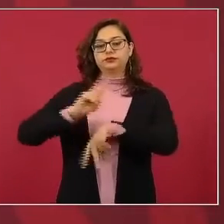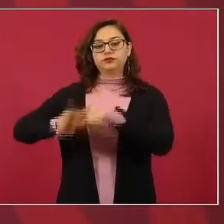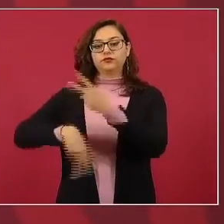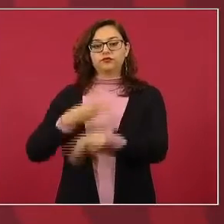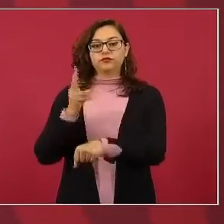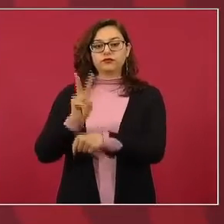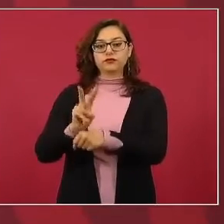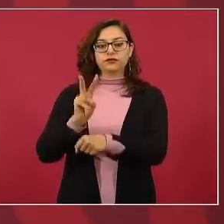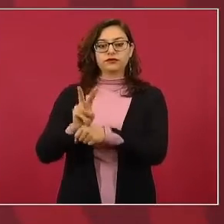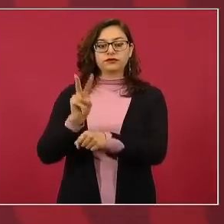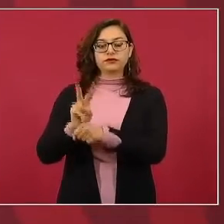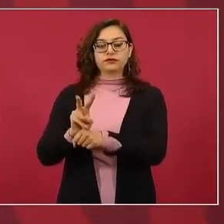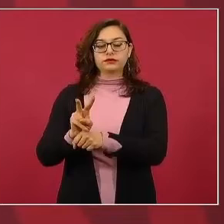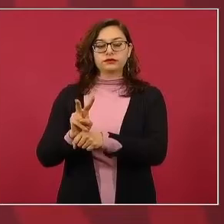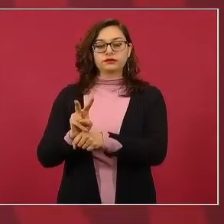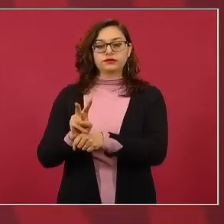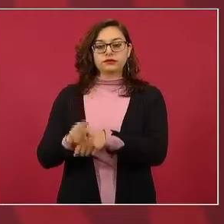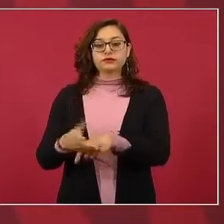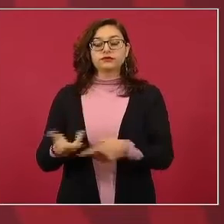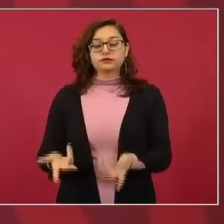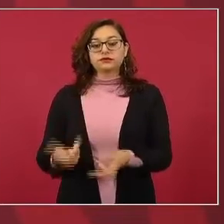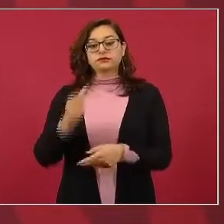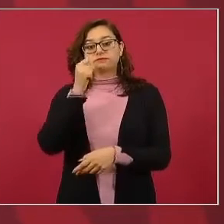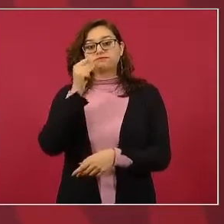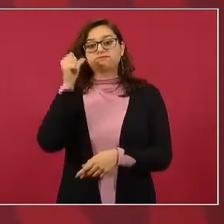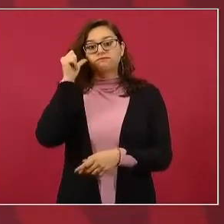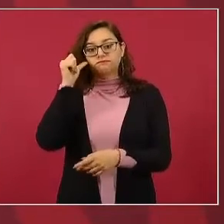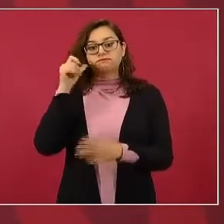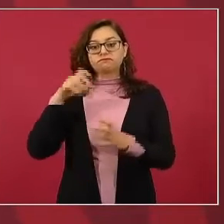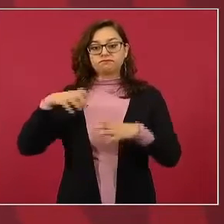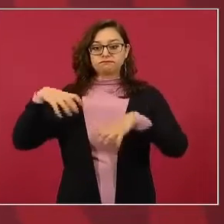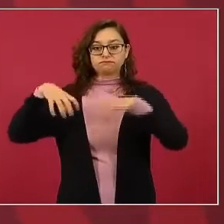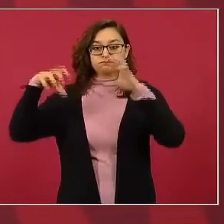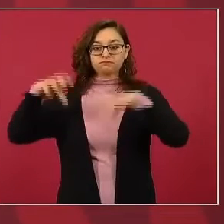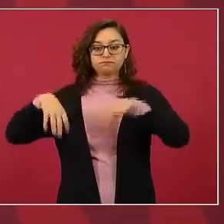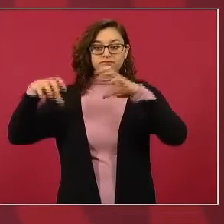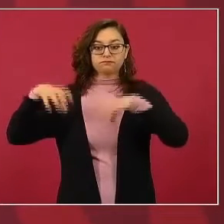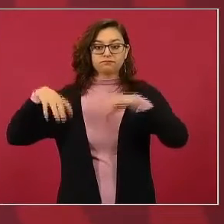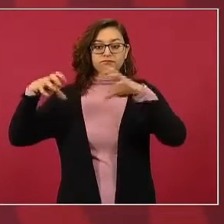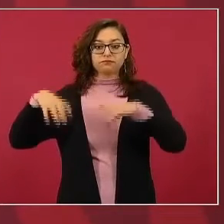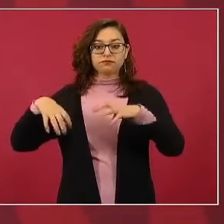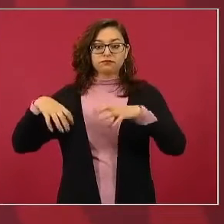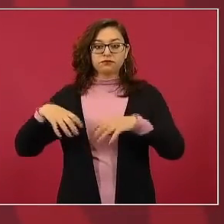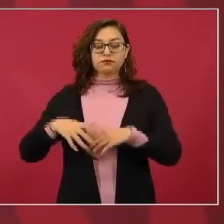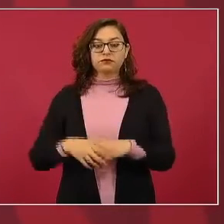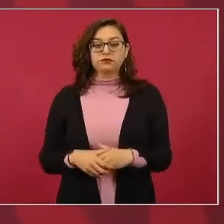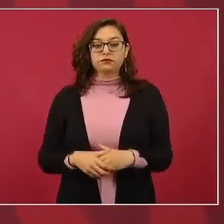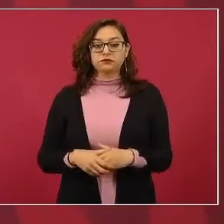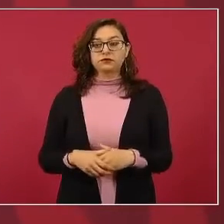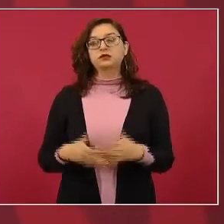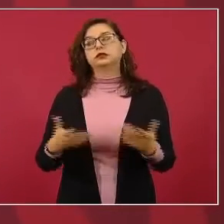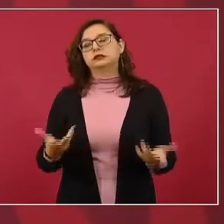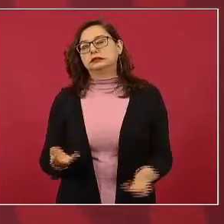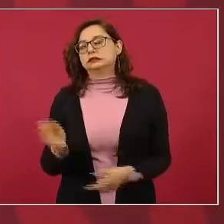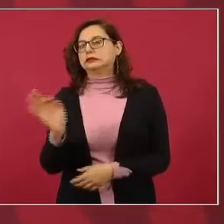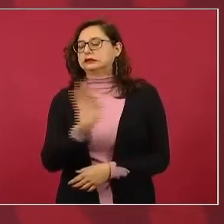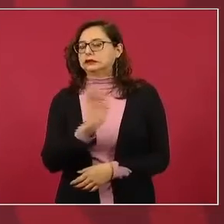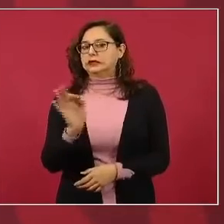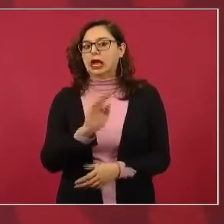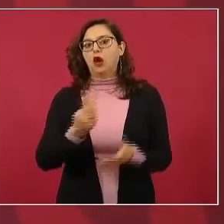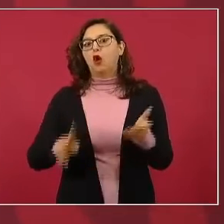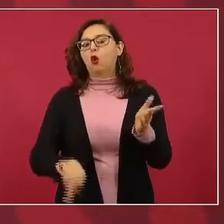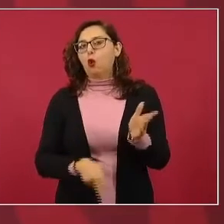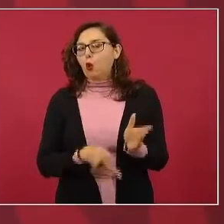y voy a ver si, como llovió ayer, parece que no se ha inundado de nuevo la